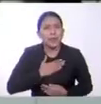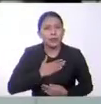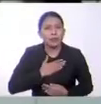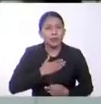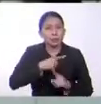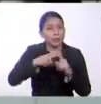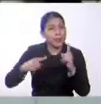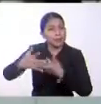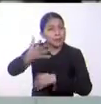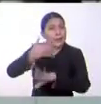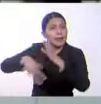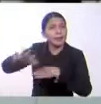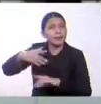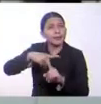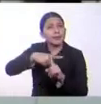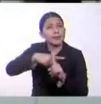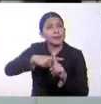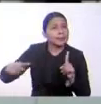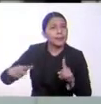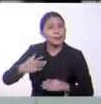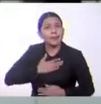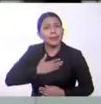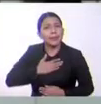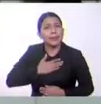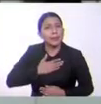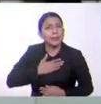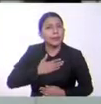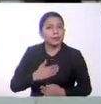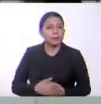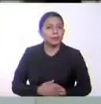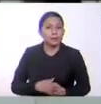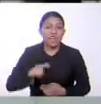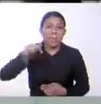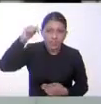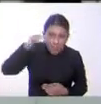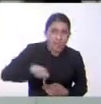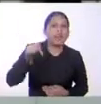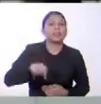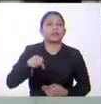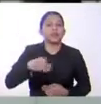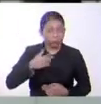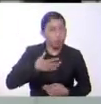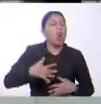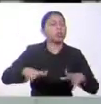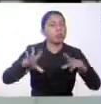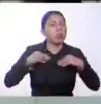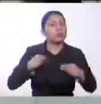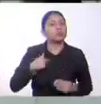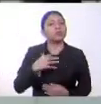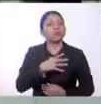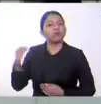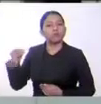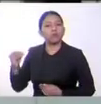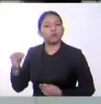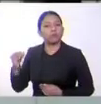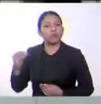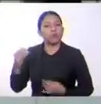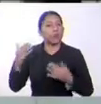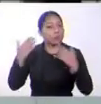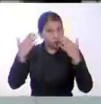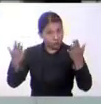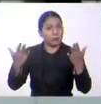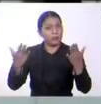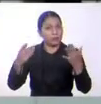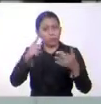mar, la tercera parte. Y de este modo me marcharé. Salve, oh